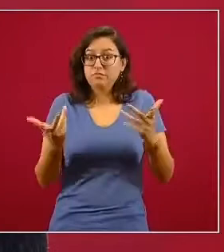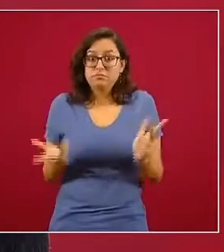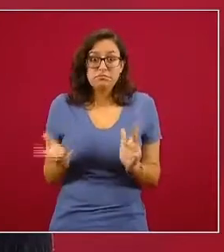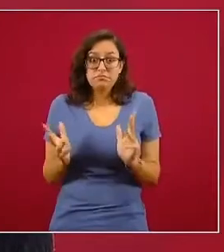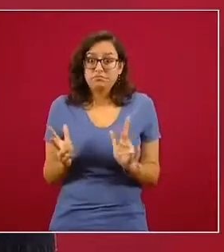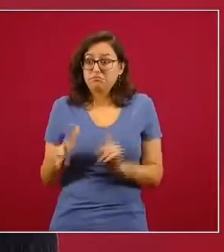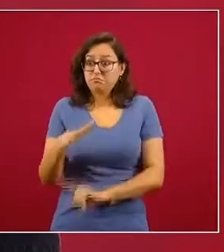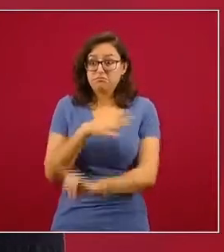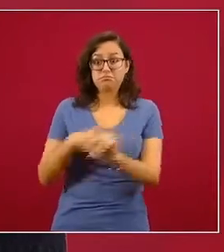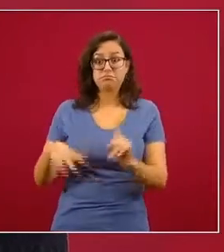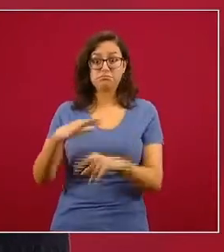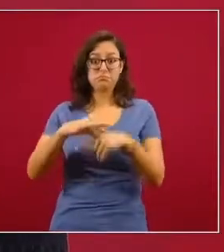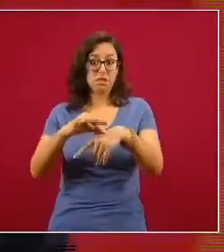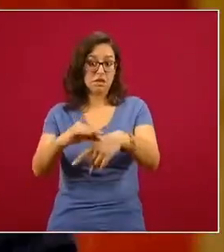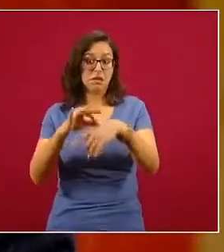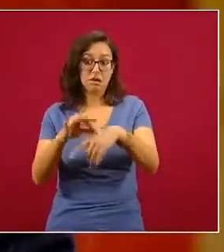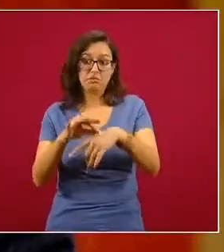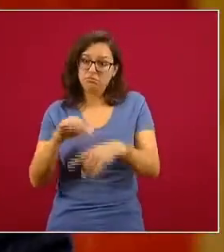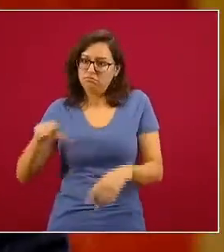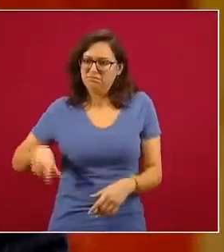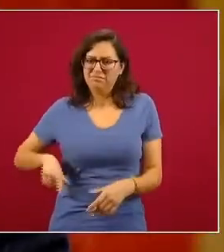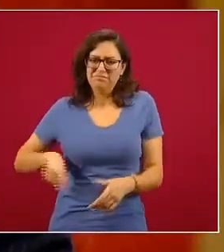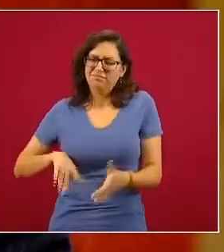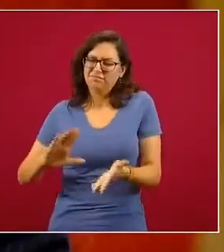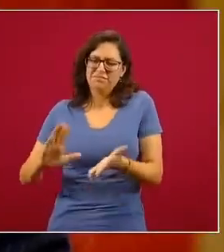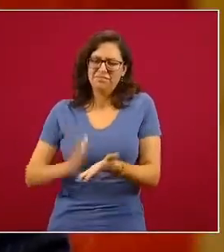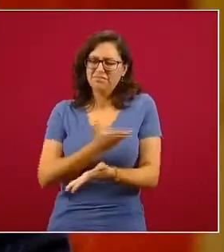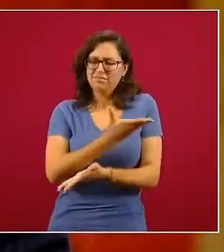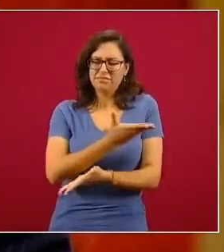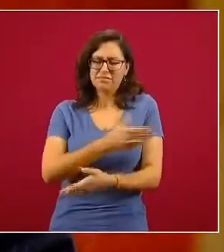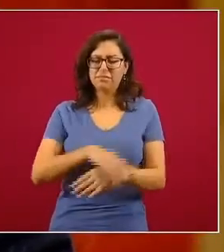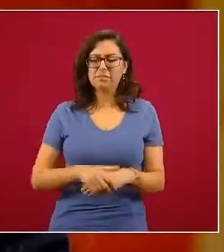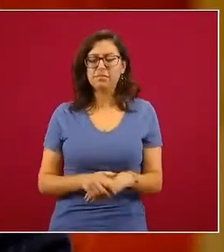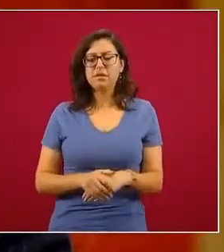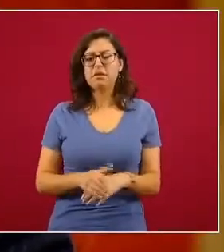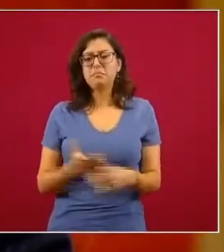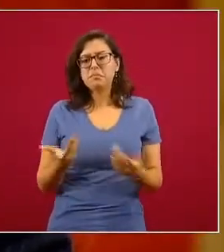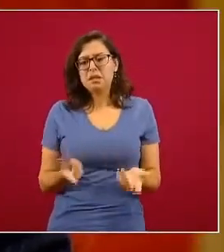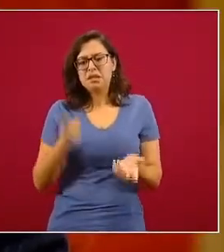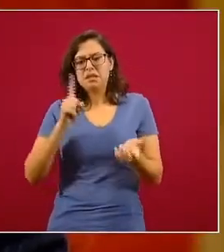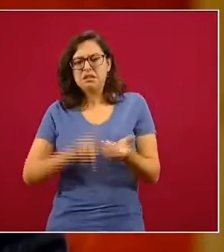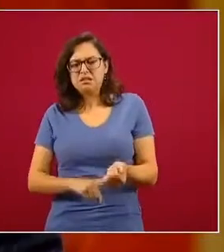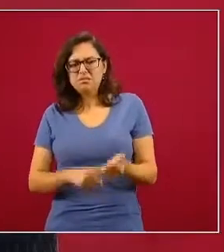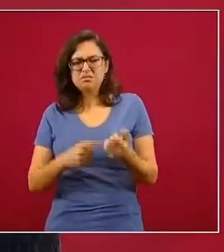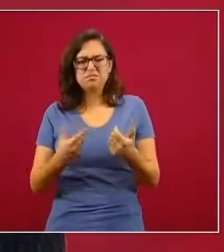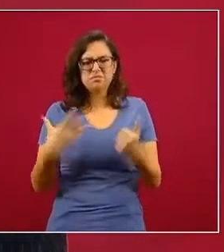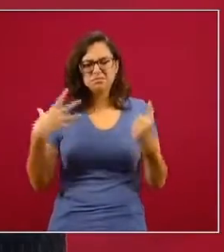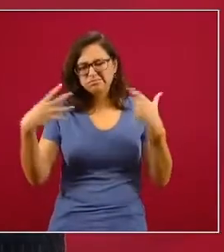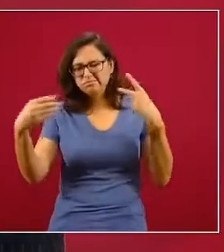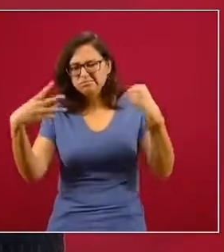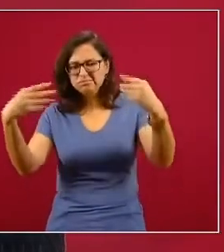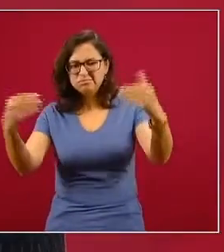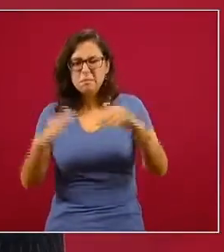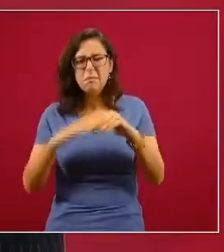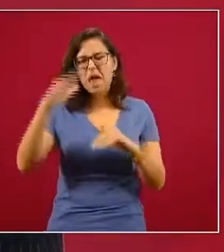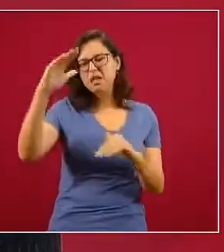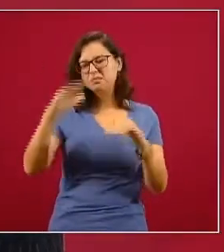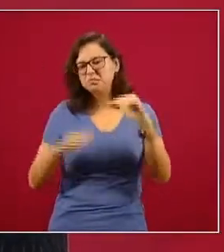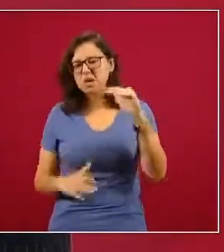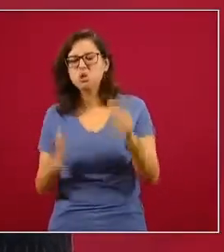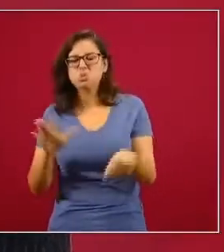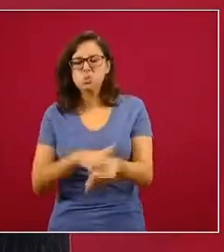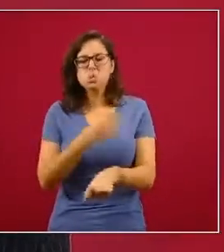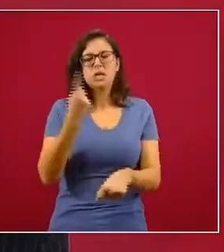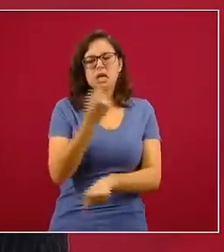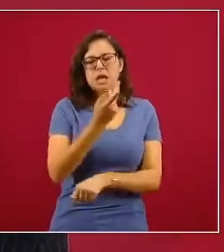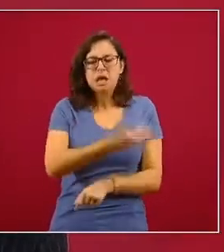la que se encuentra y requiere mucha más información sobre las actividades concretas que se han hecho, cuando se han